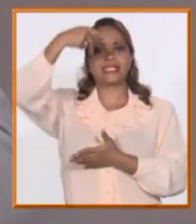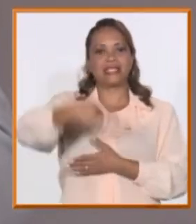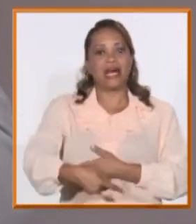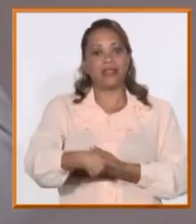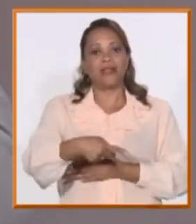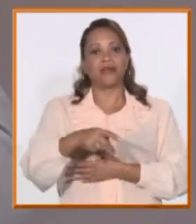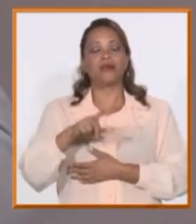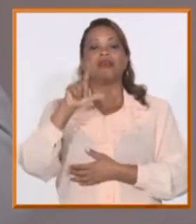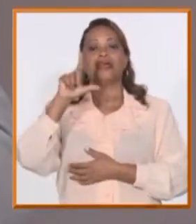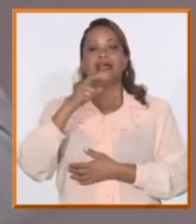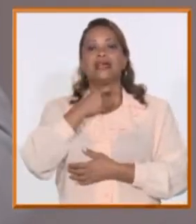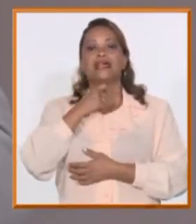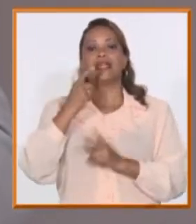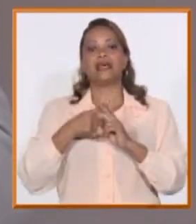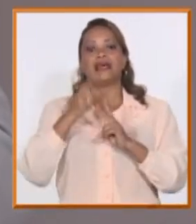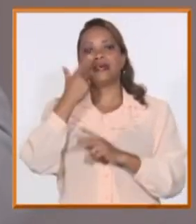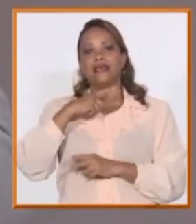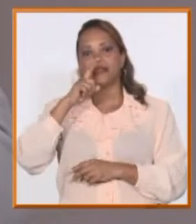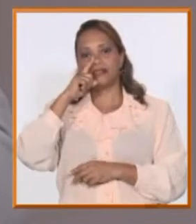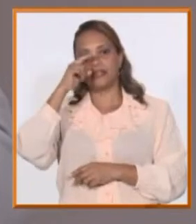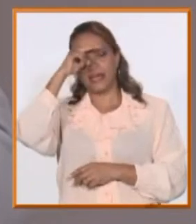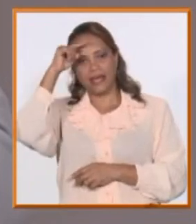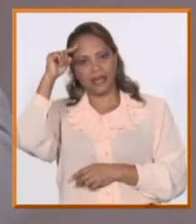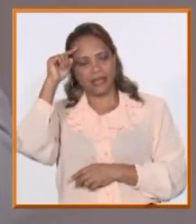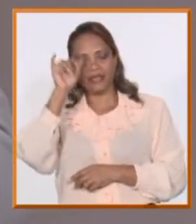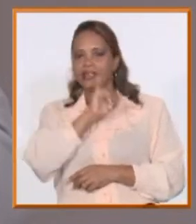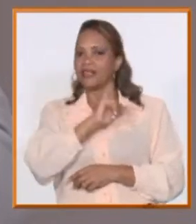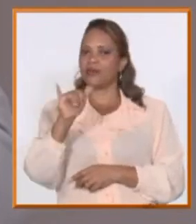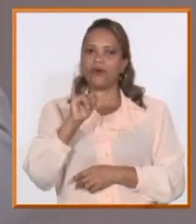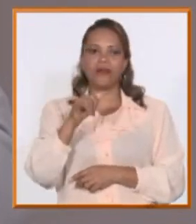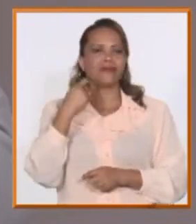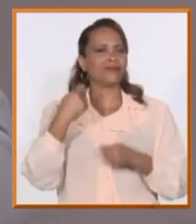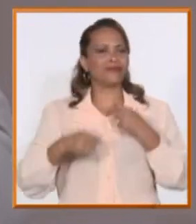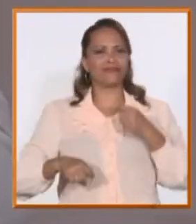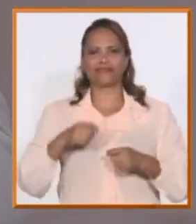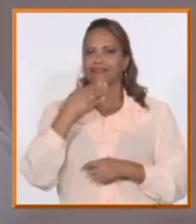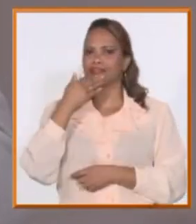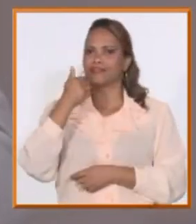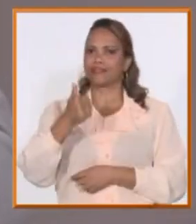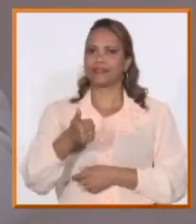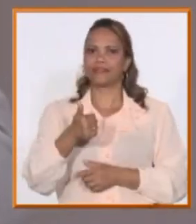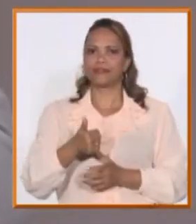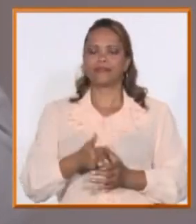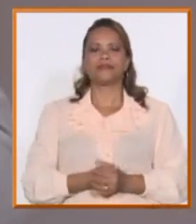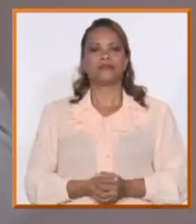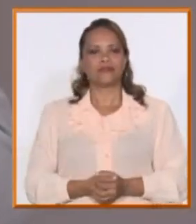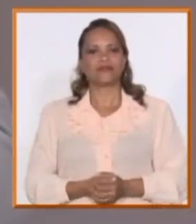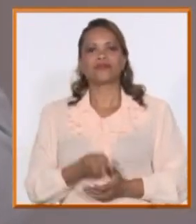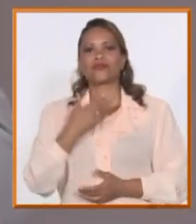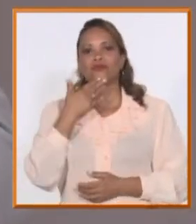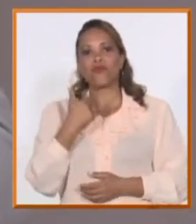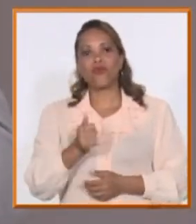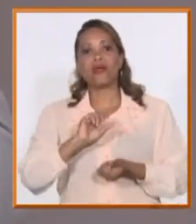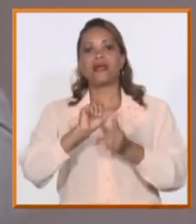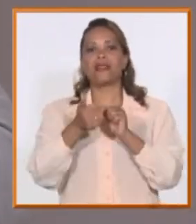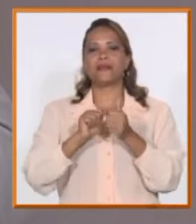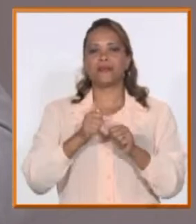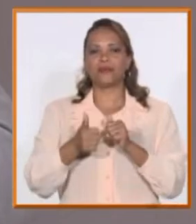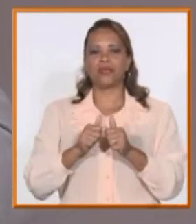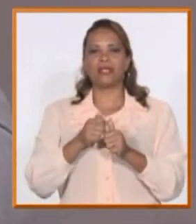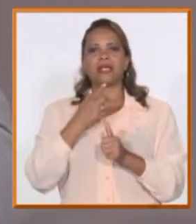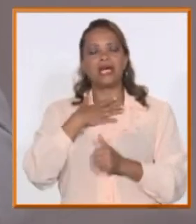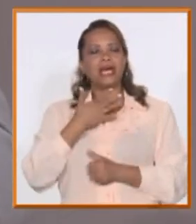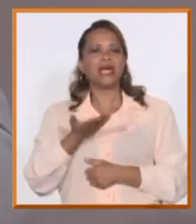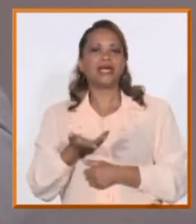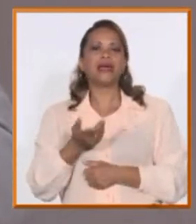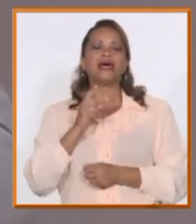va a ser un atleta, o ya lo es, pero va a ser una década de atleta mundial. Fenomenal. La capacidad que tiene Randy de tener una regularidad, una